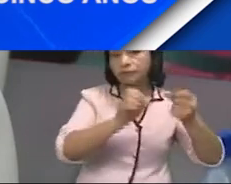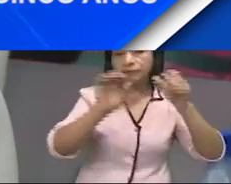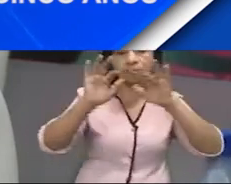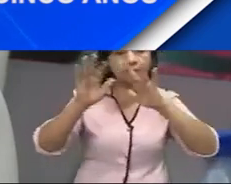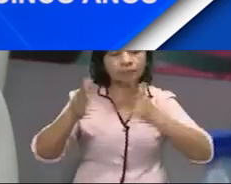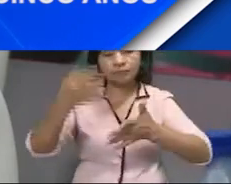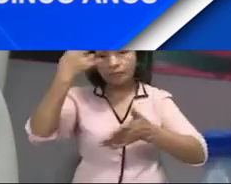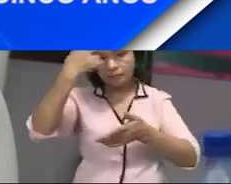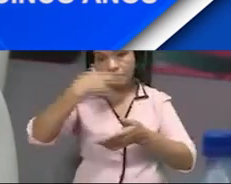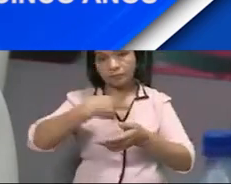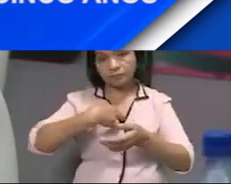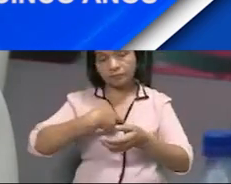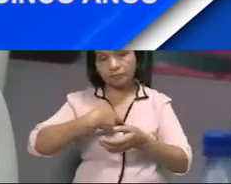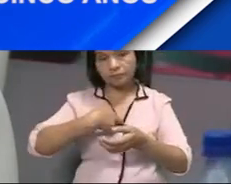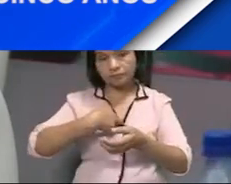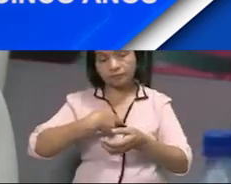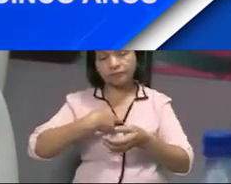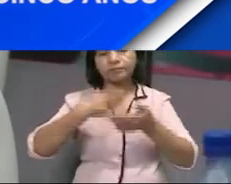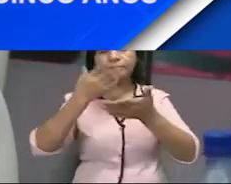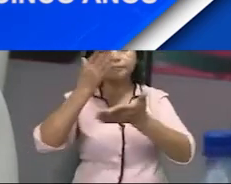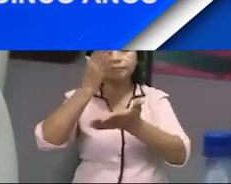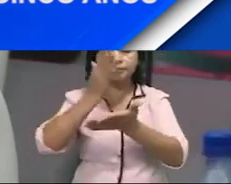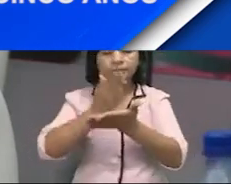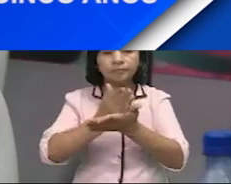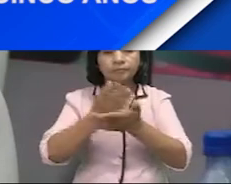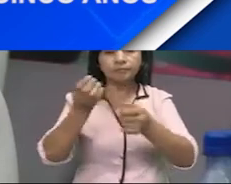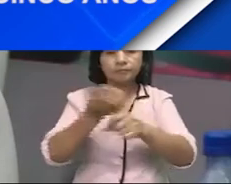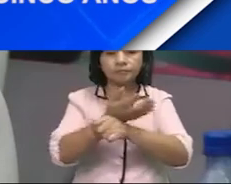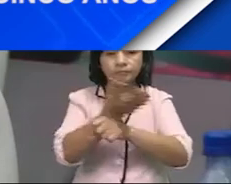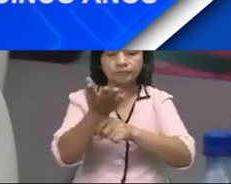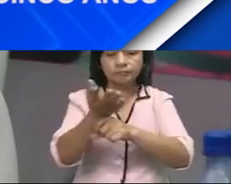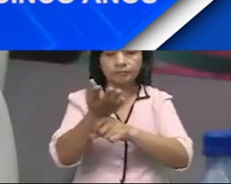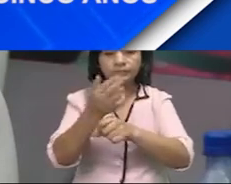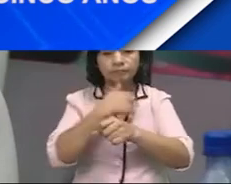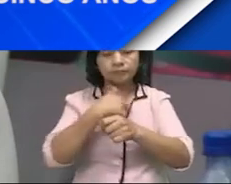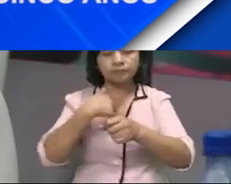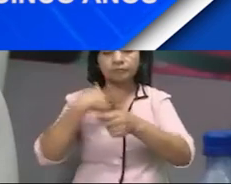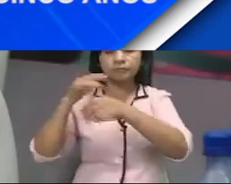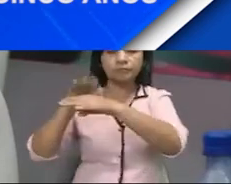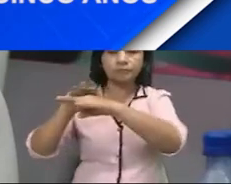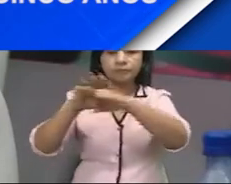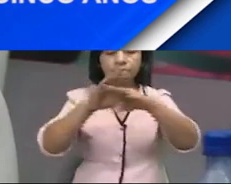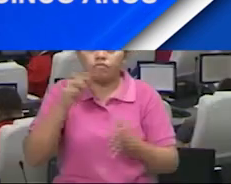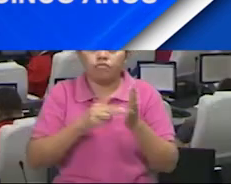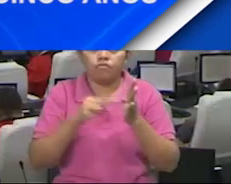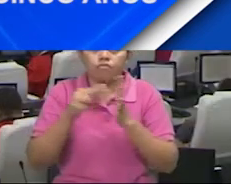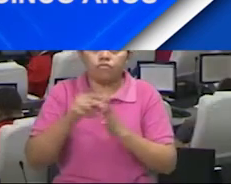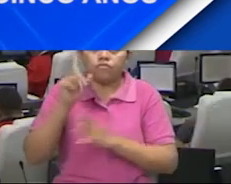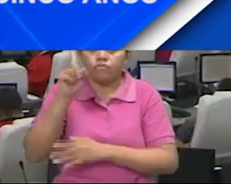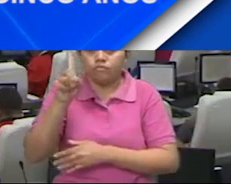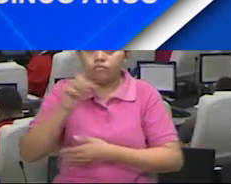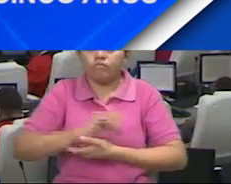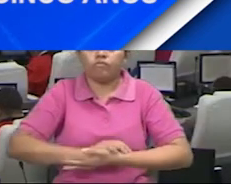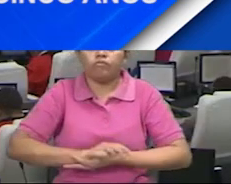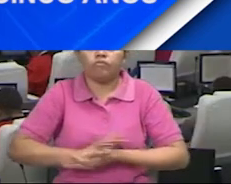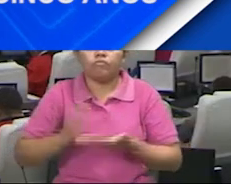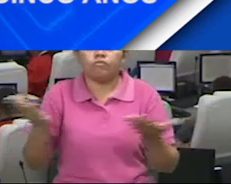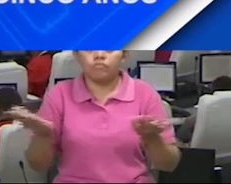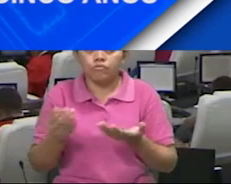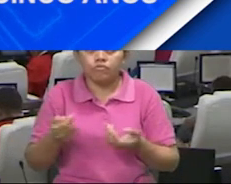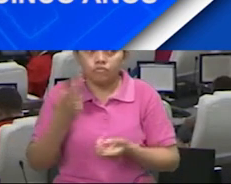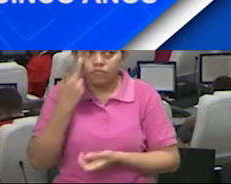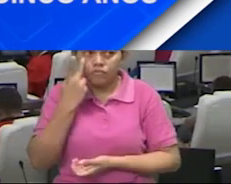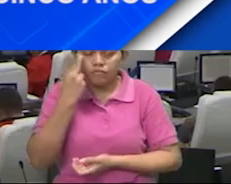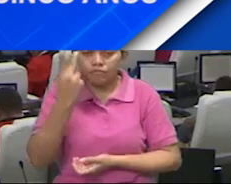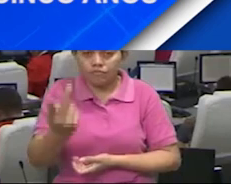secretario técnico que se designa por el Consejo mediante convocatoria pública. Entre los electos se encuentra